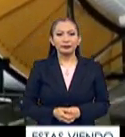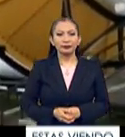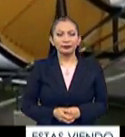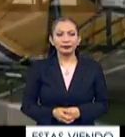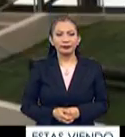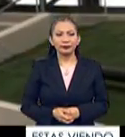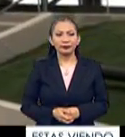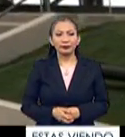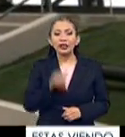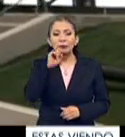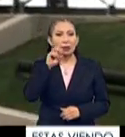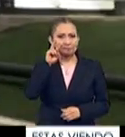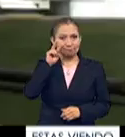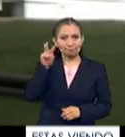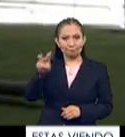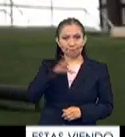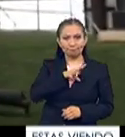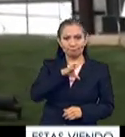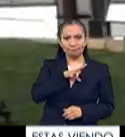Como puedes ver ahí,